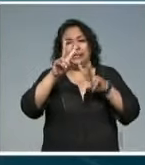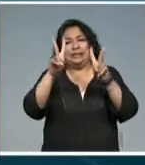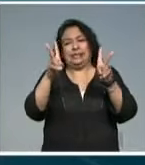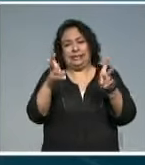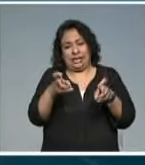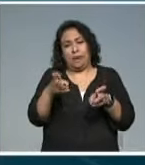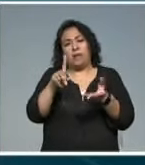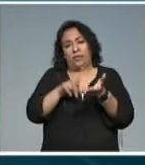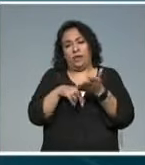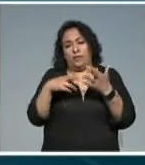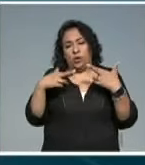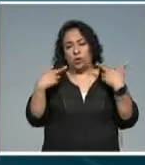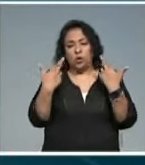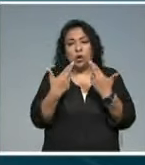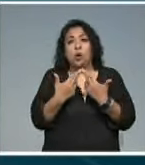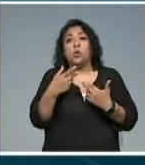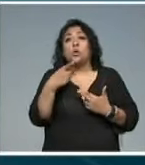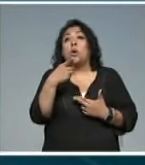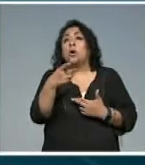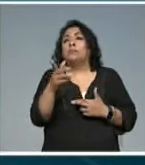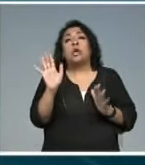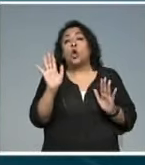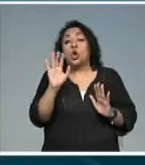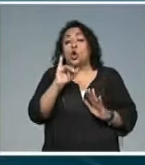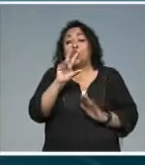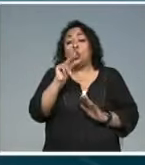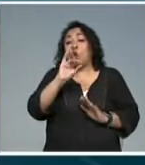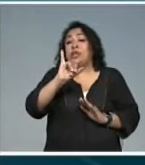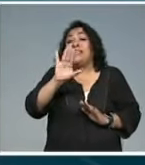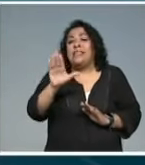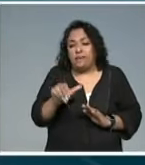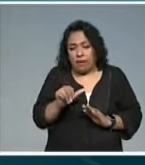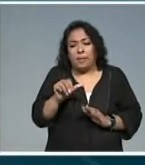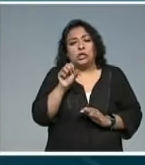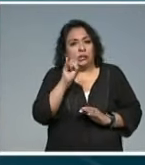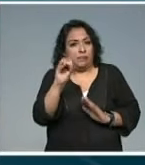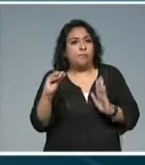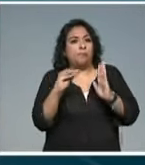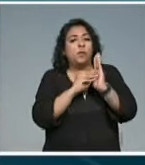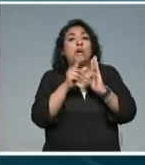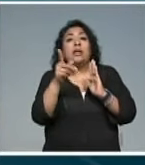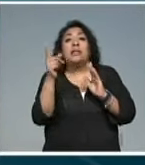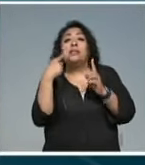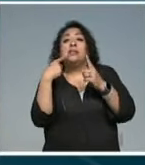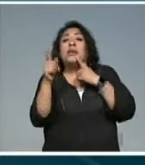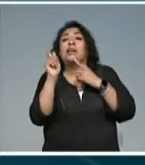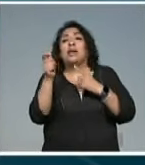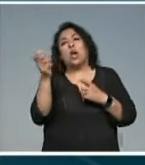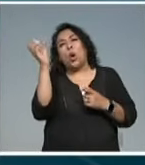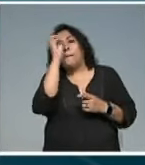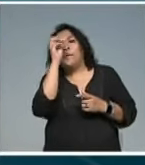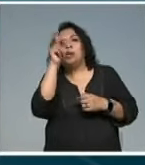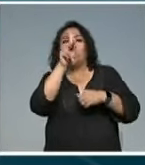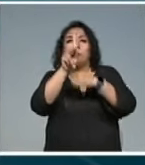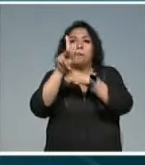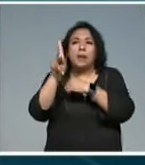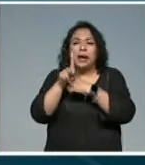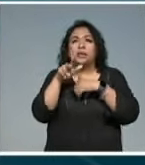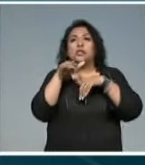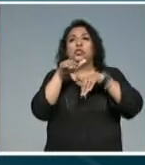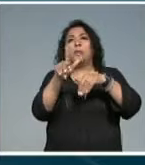parte de esta reunión, no se tenía previsto, pero sí se va a discutir la postura de los estados en